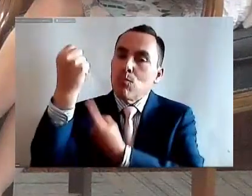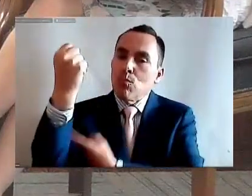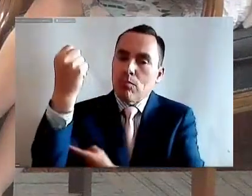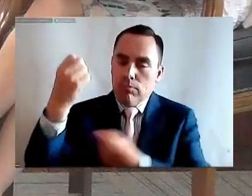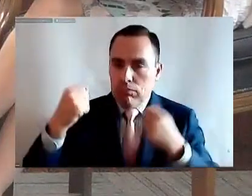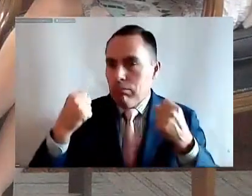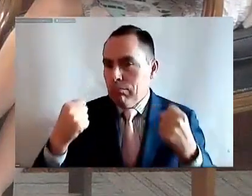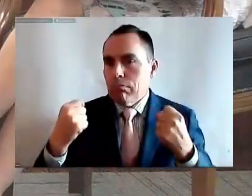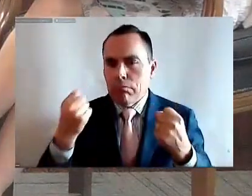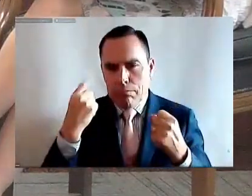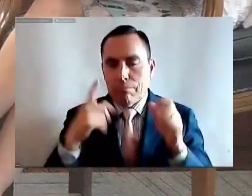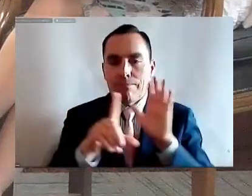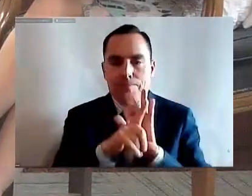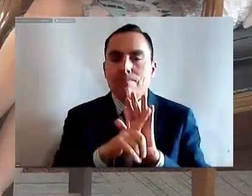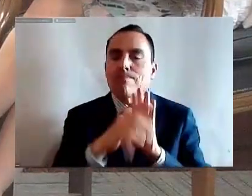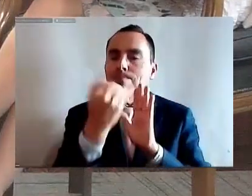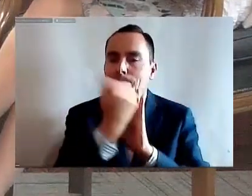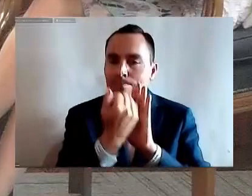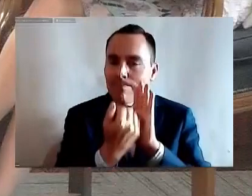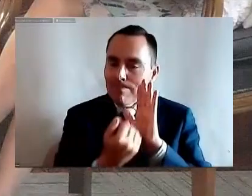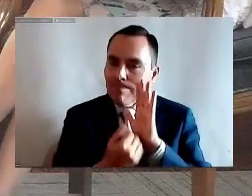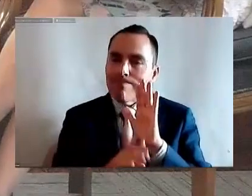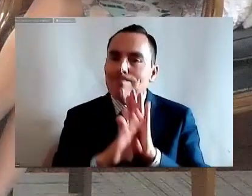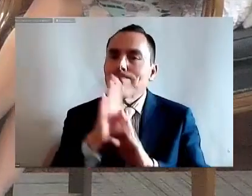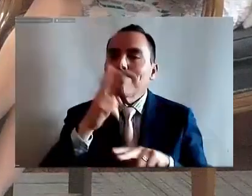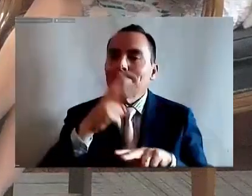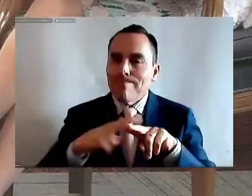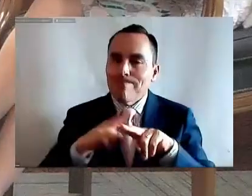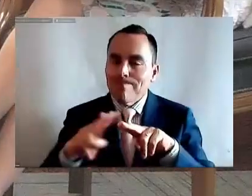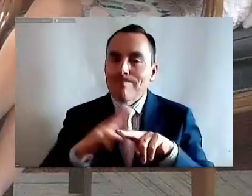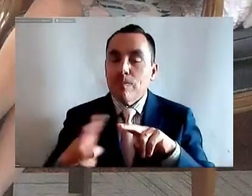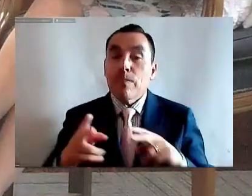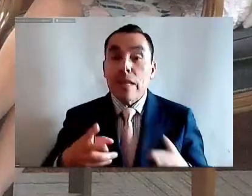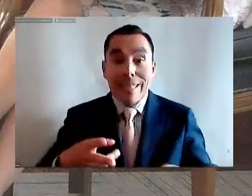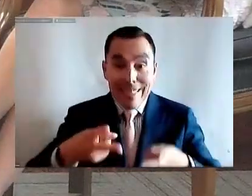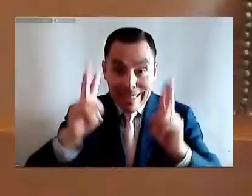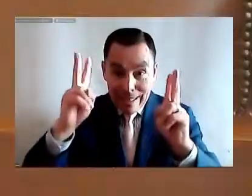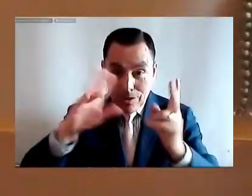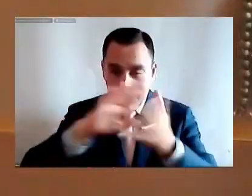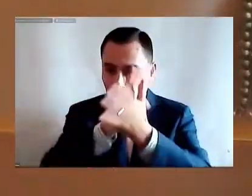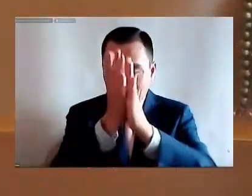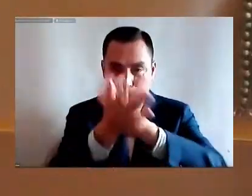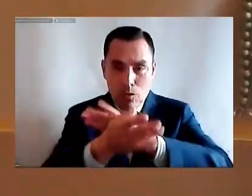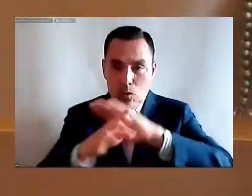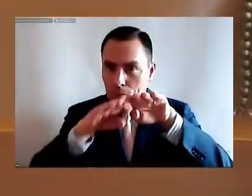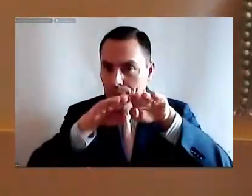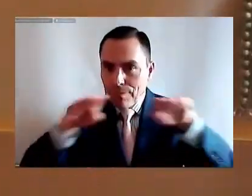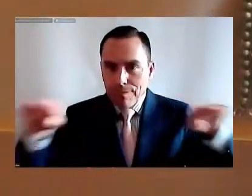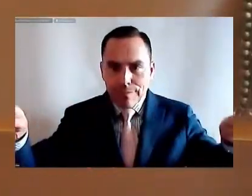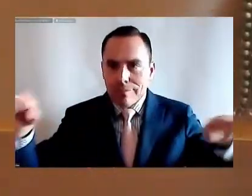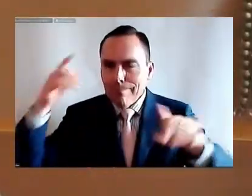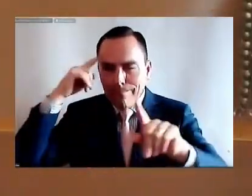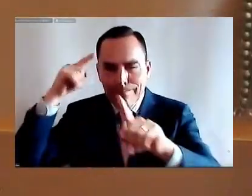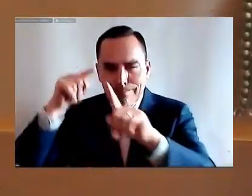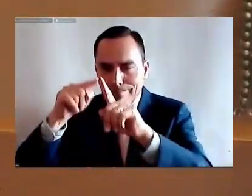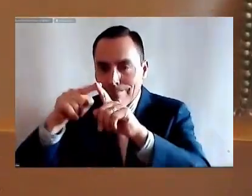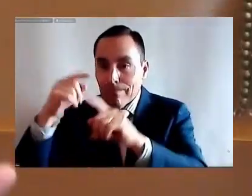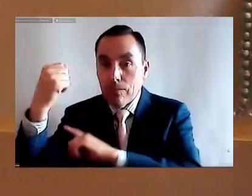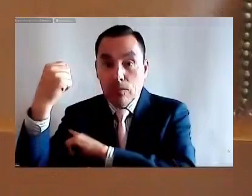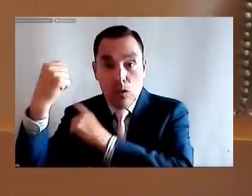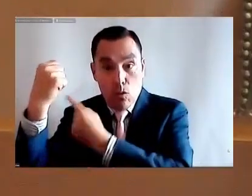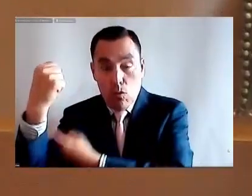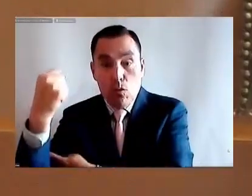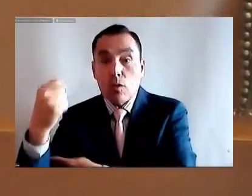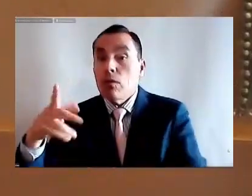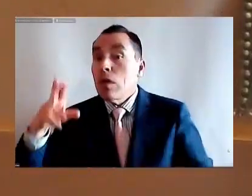nosotros vemos que el derecho en general, ¿no?, está obsesionado con el poder y busca dar respuestas